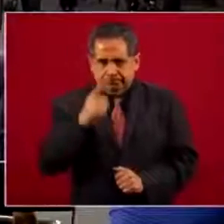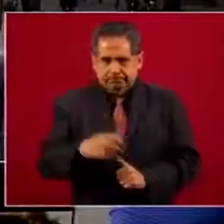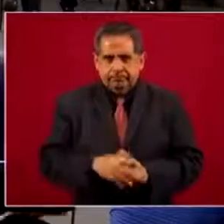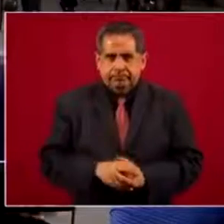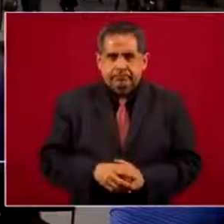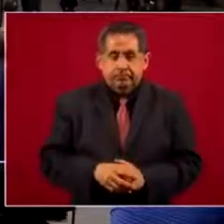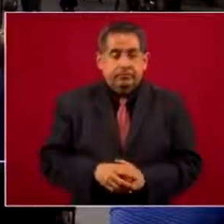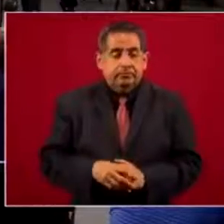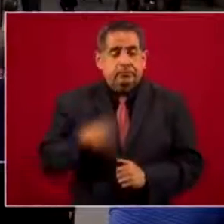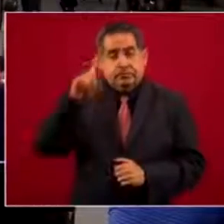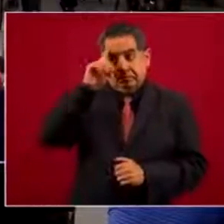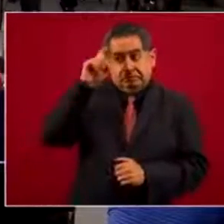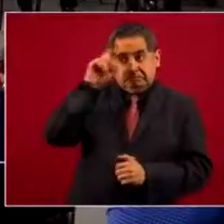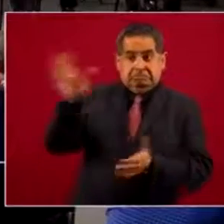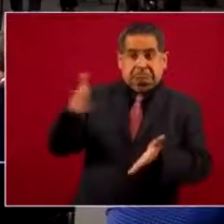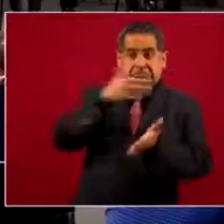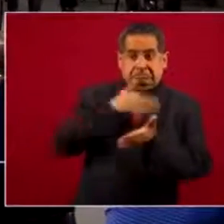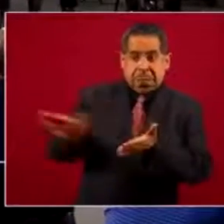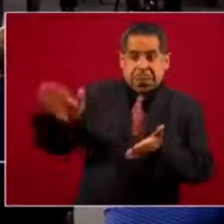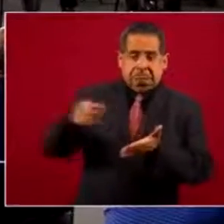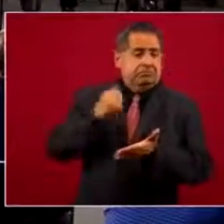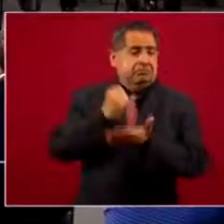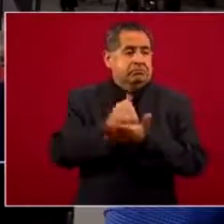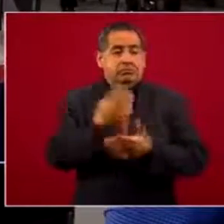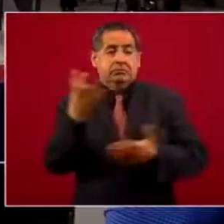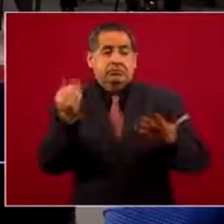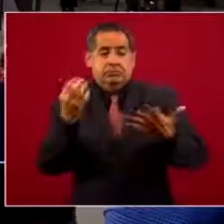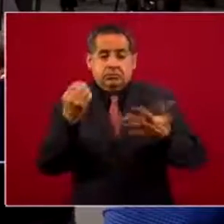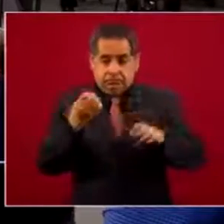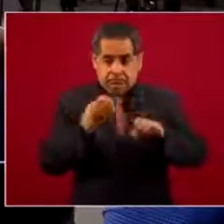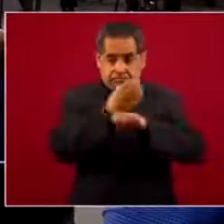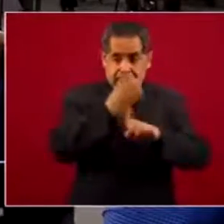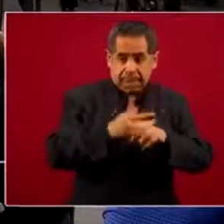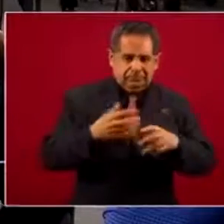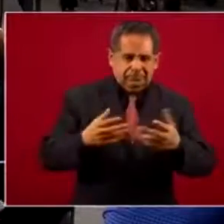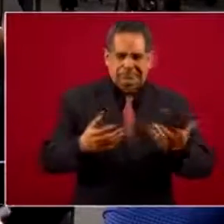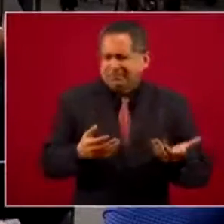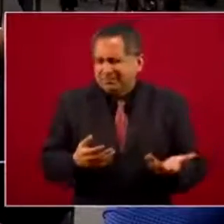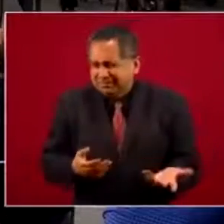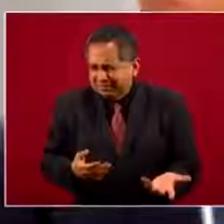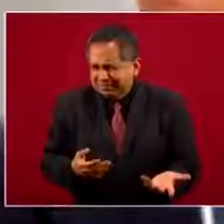Fuera López-Gatell, exigen 9 estados. ¿Cómo es eso?